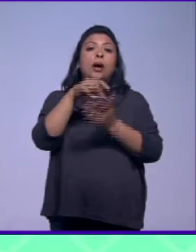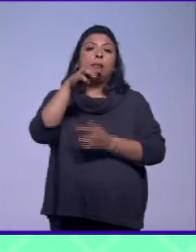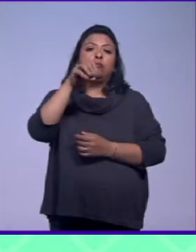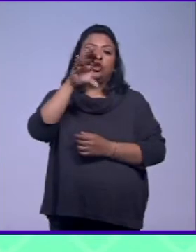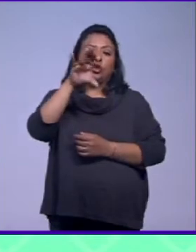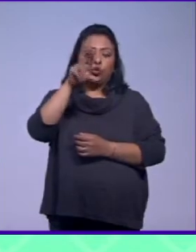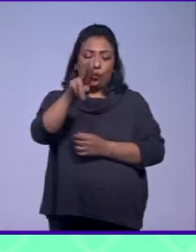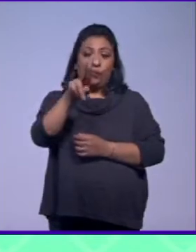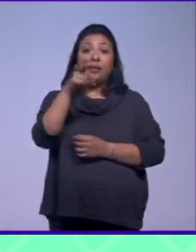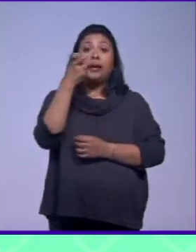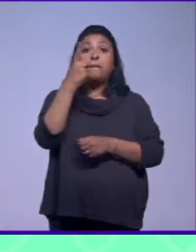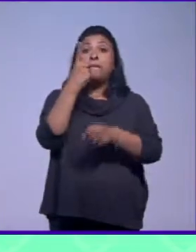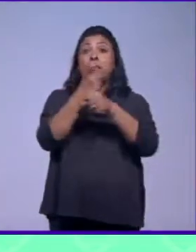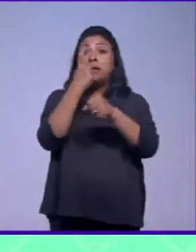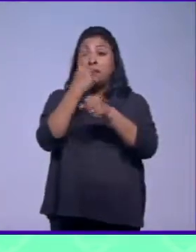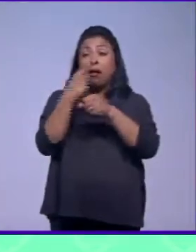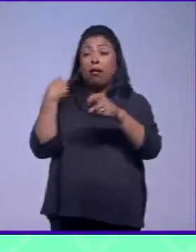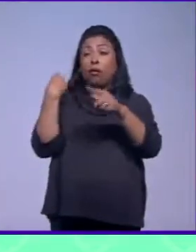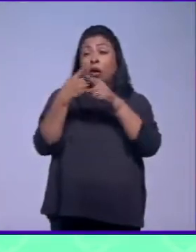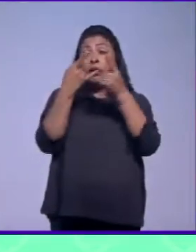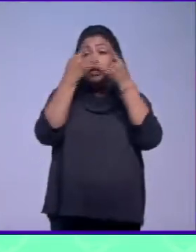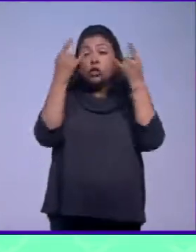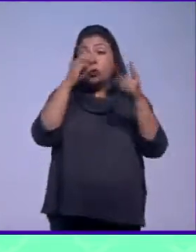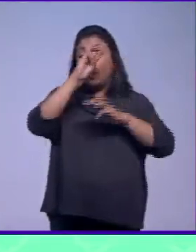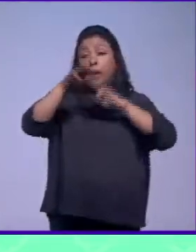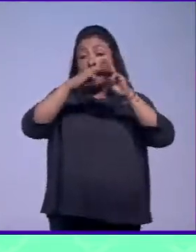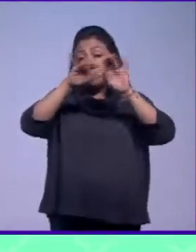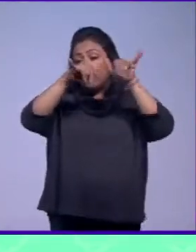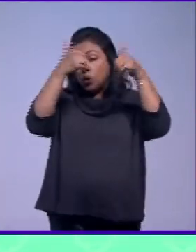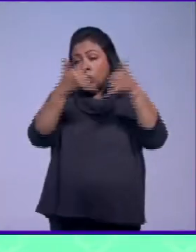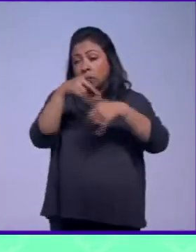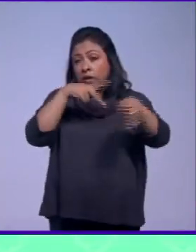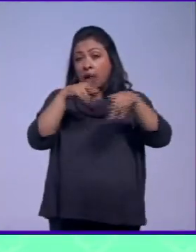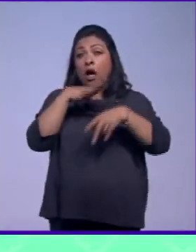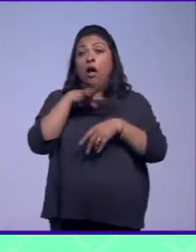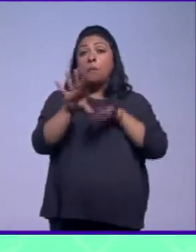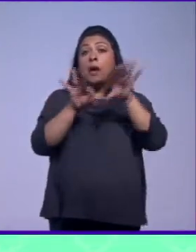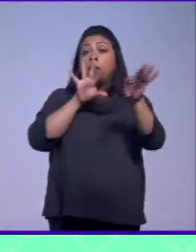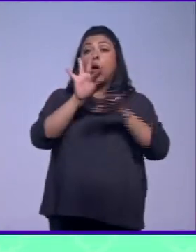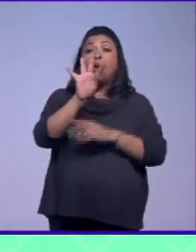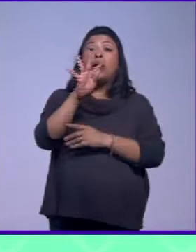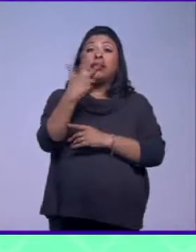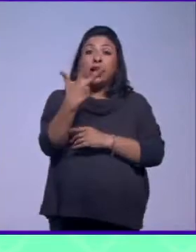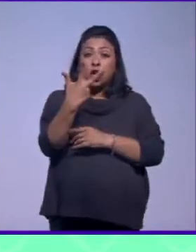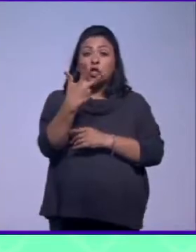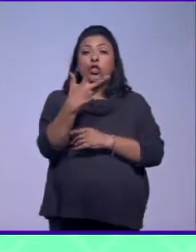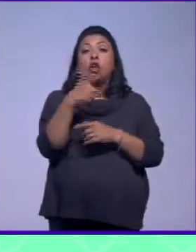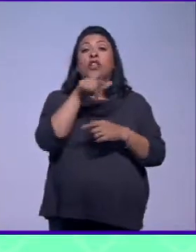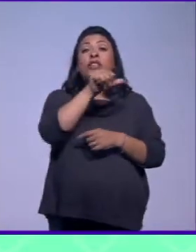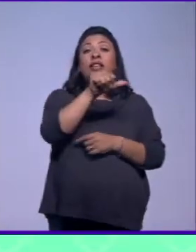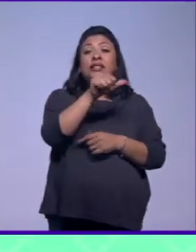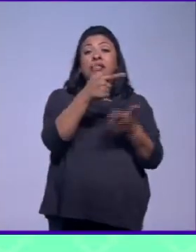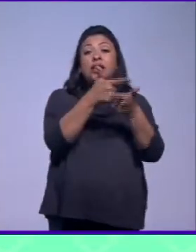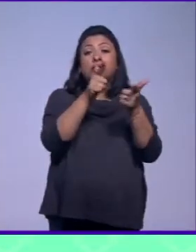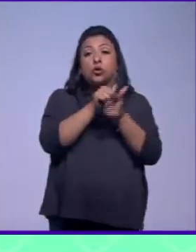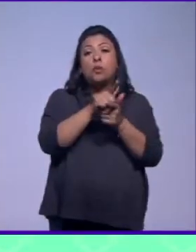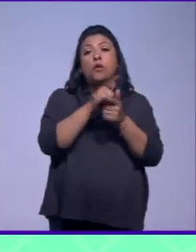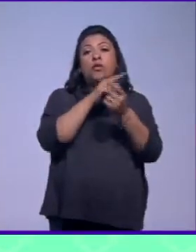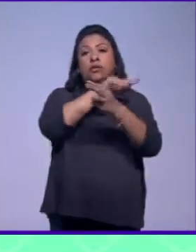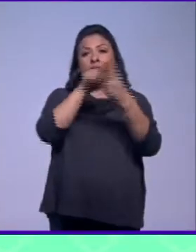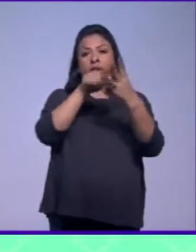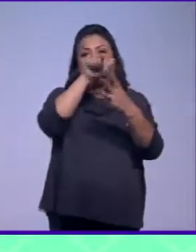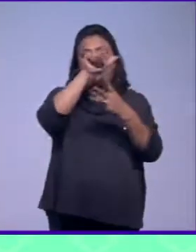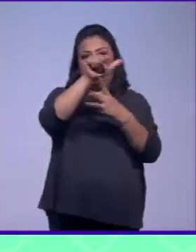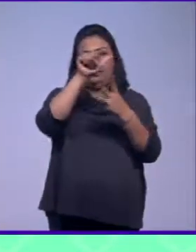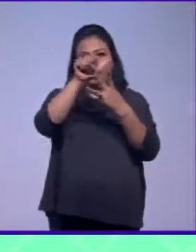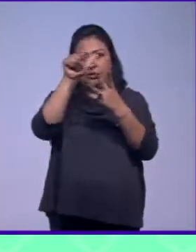esta será la primera vez en la historia del mundial con 48 selecciones que se dividirán en 16 grupos de 3 países